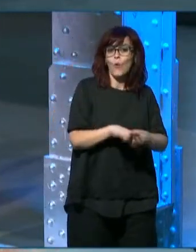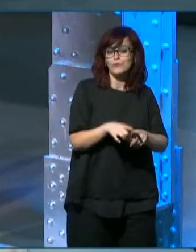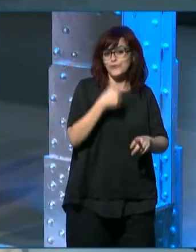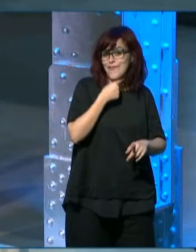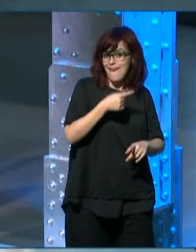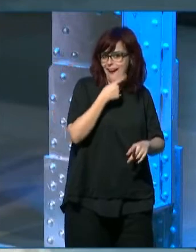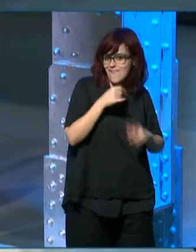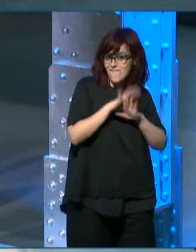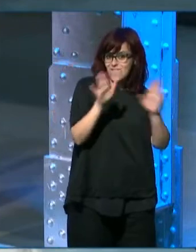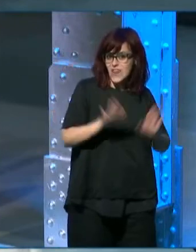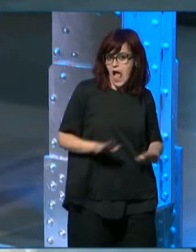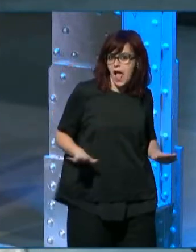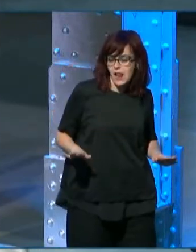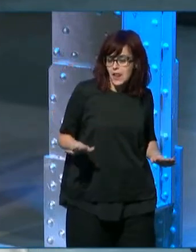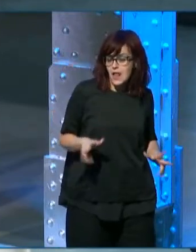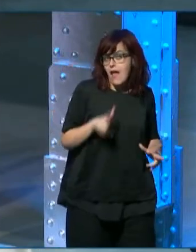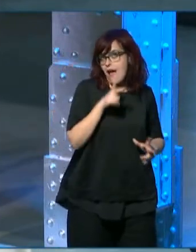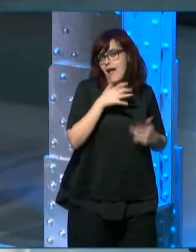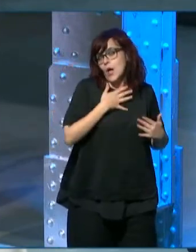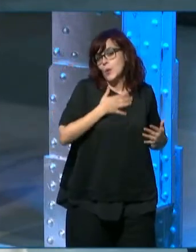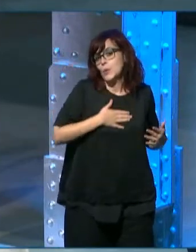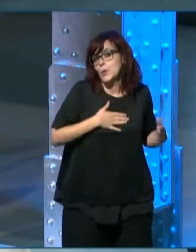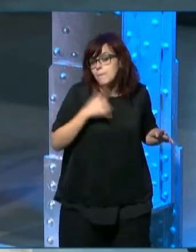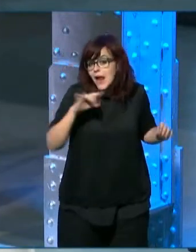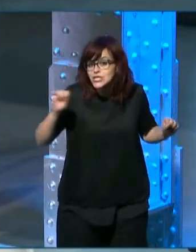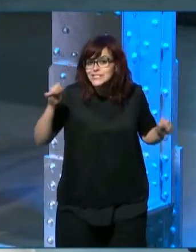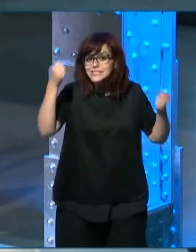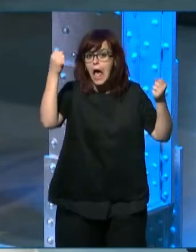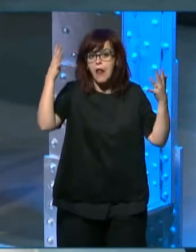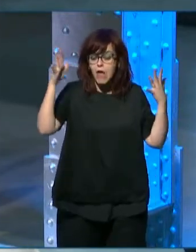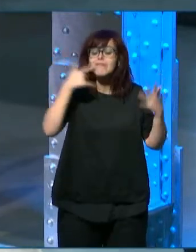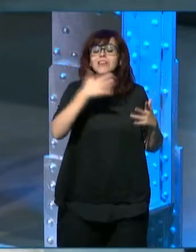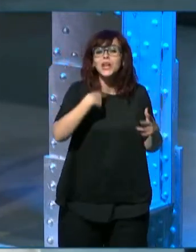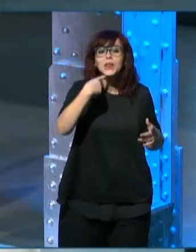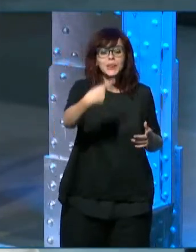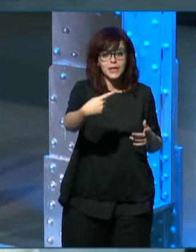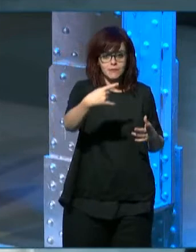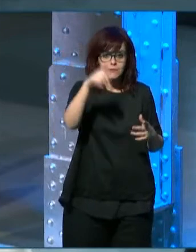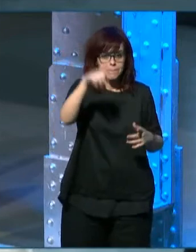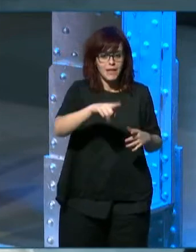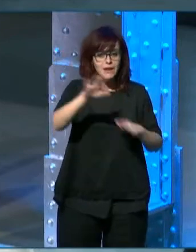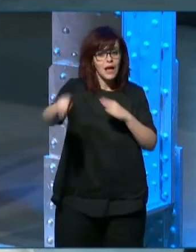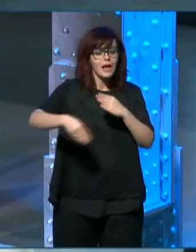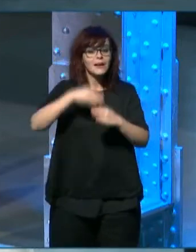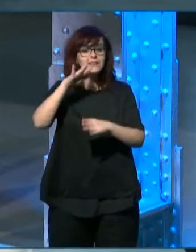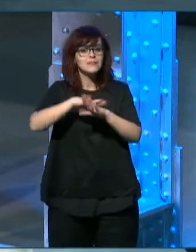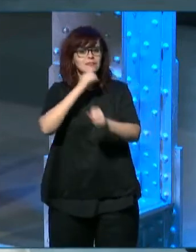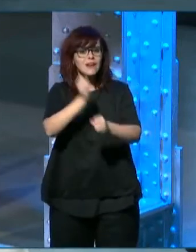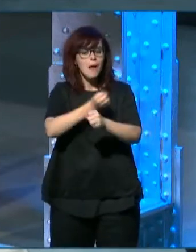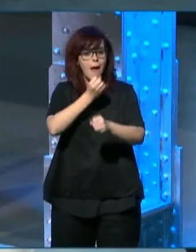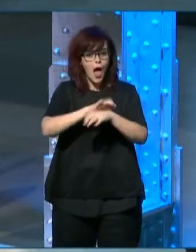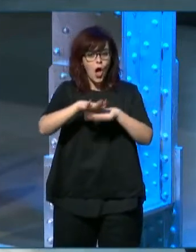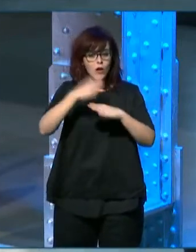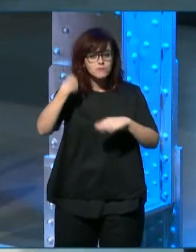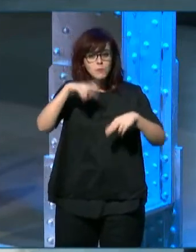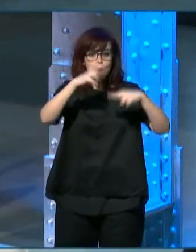sido tremendo. Me salva, y los quiero decir, y también el trabajo inmenso que han hecho ellos